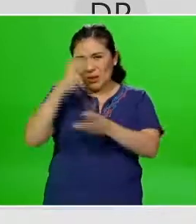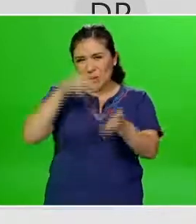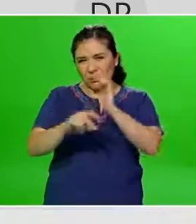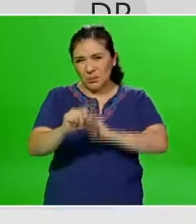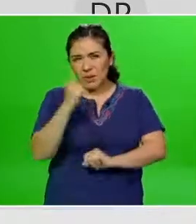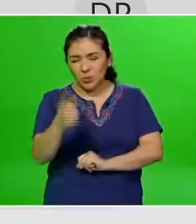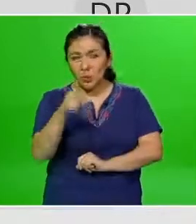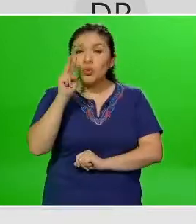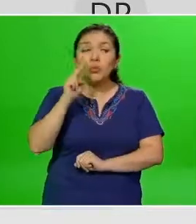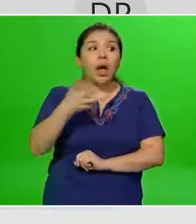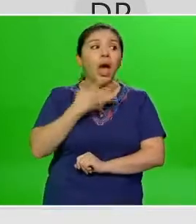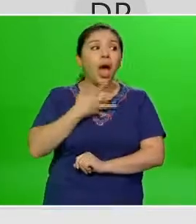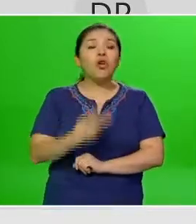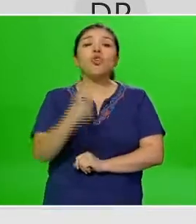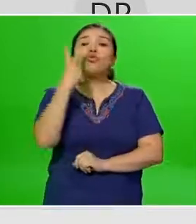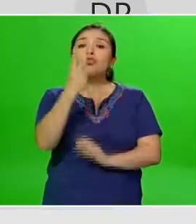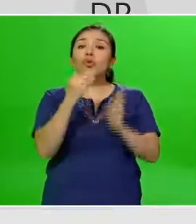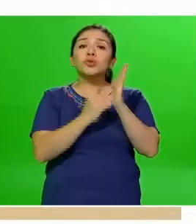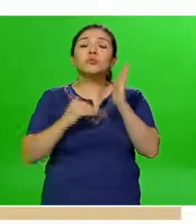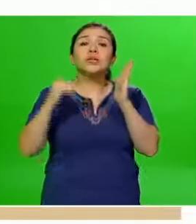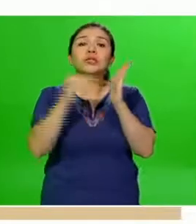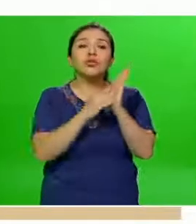2021, tenemos